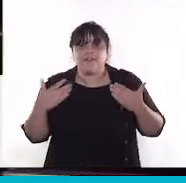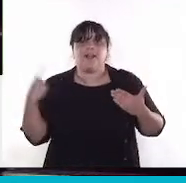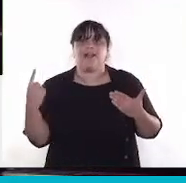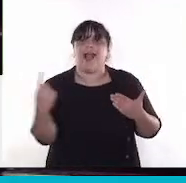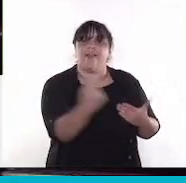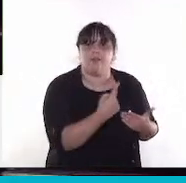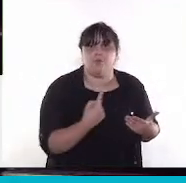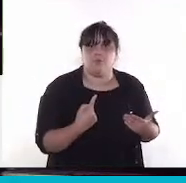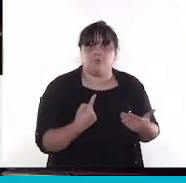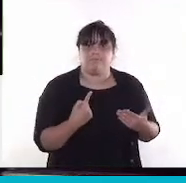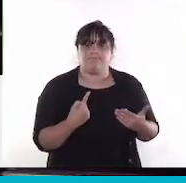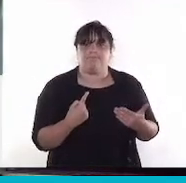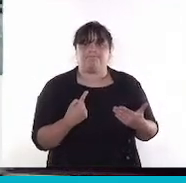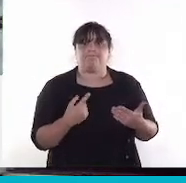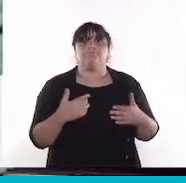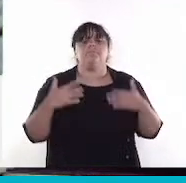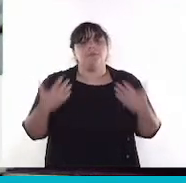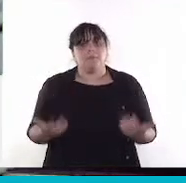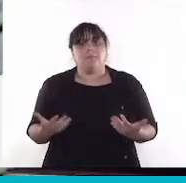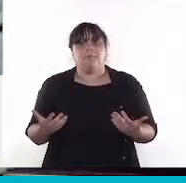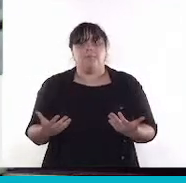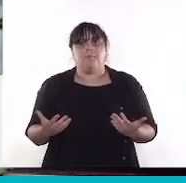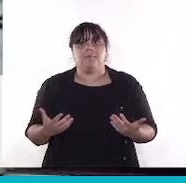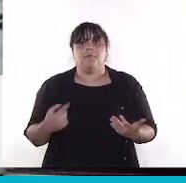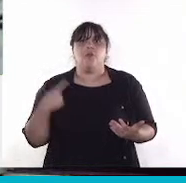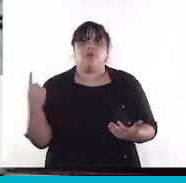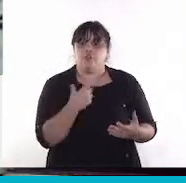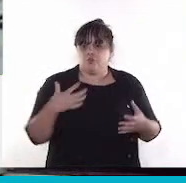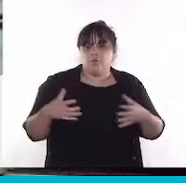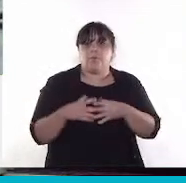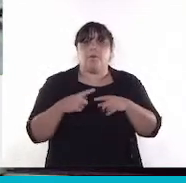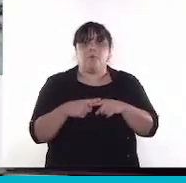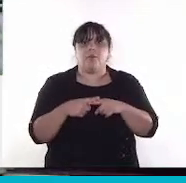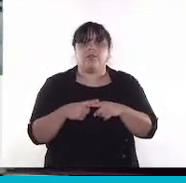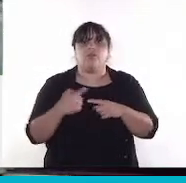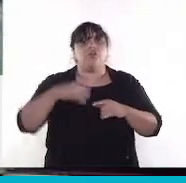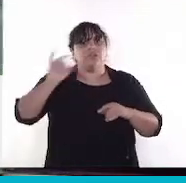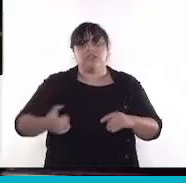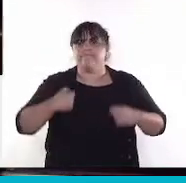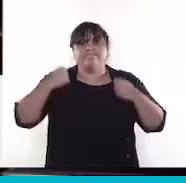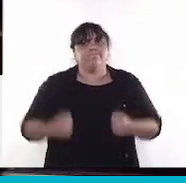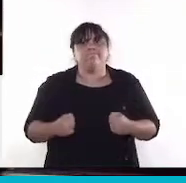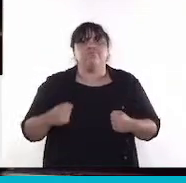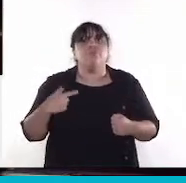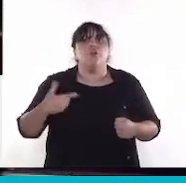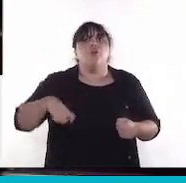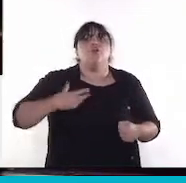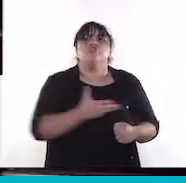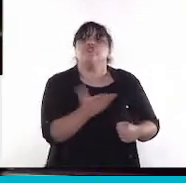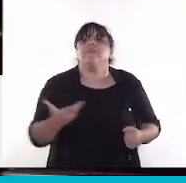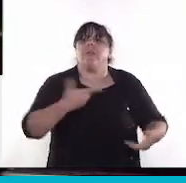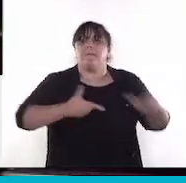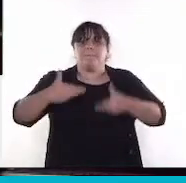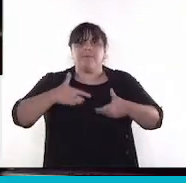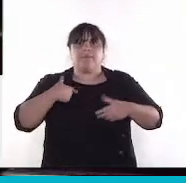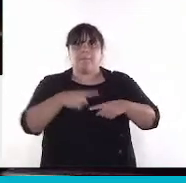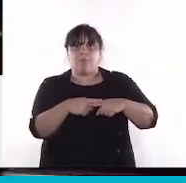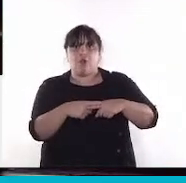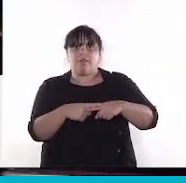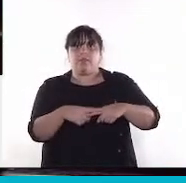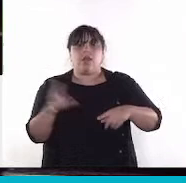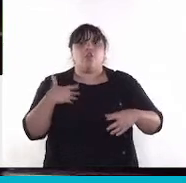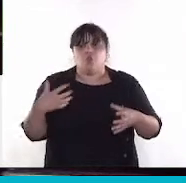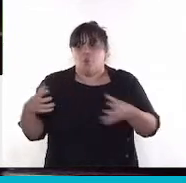humano. Por eso nosotros estamos convencidos que es lo que nos demanda la sociedad, a la política, a los